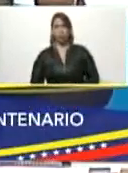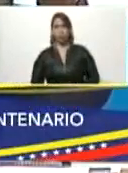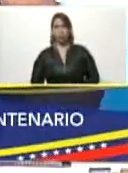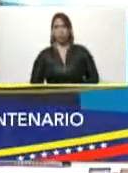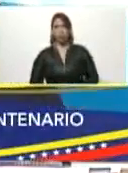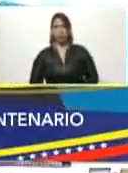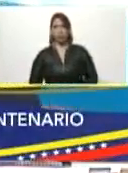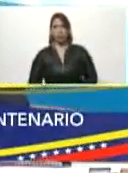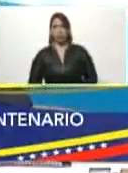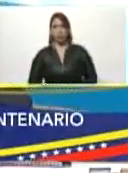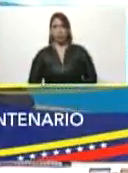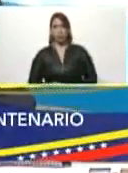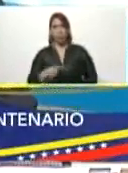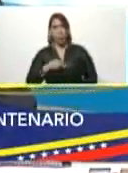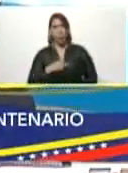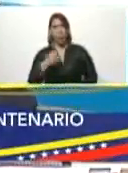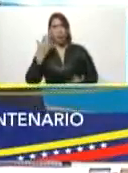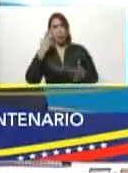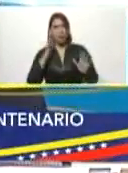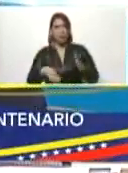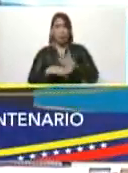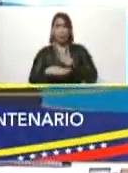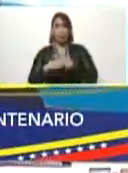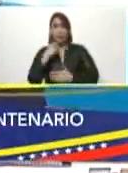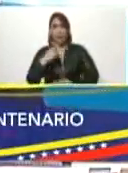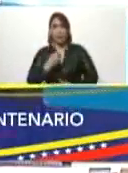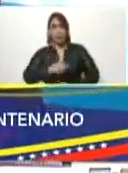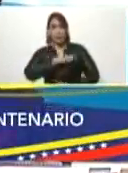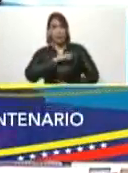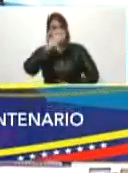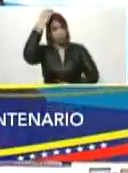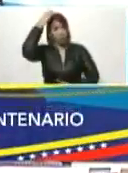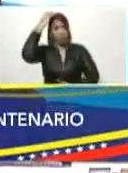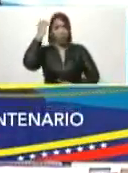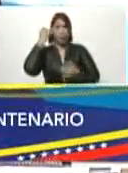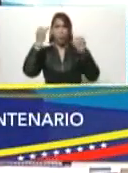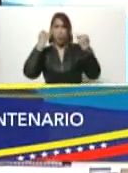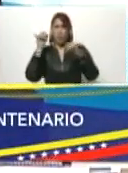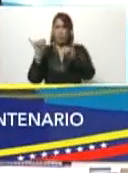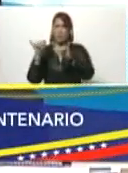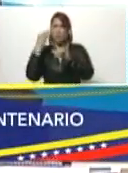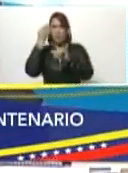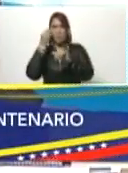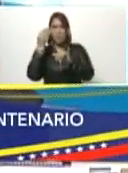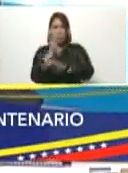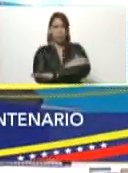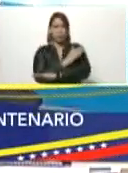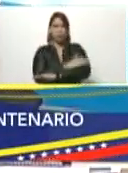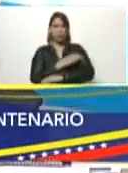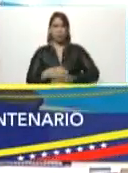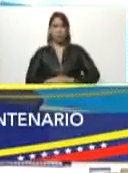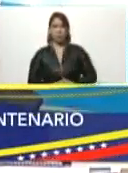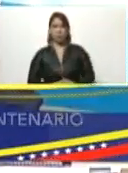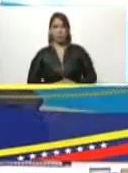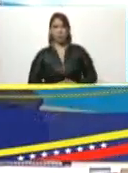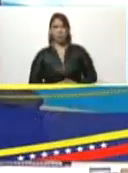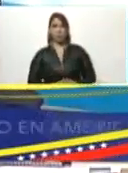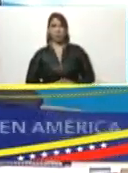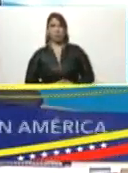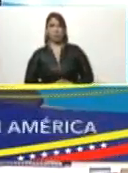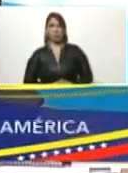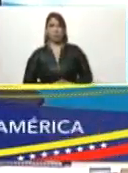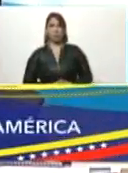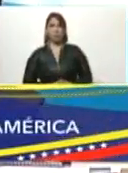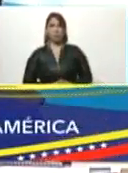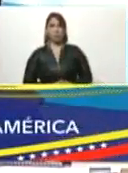bárbaros. Todavía lo dicen, es la ideología de la derecha, de la corona española, de